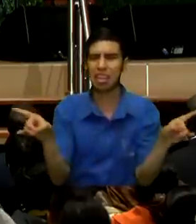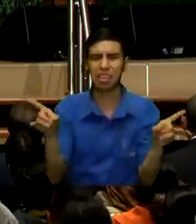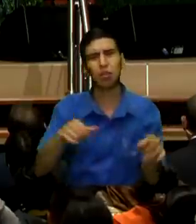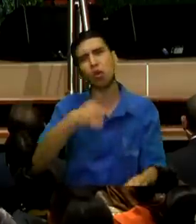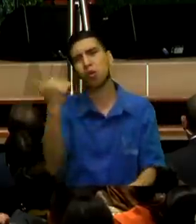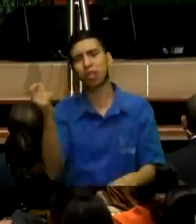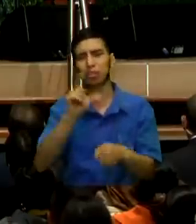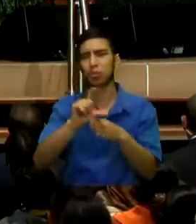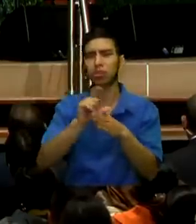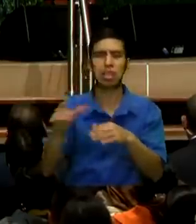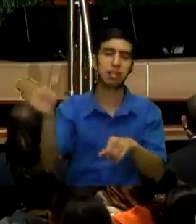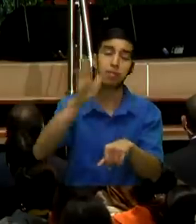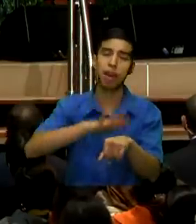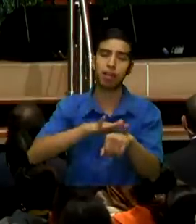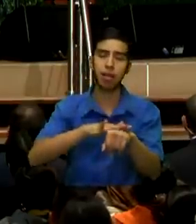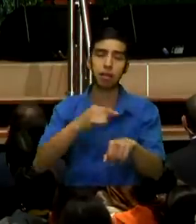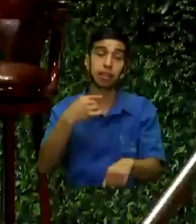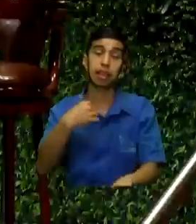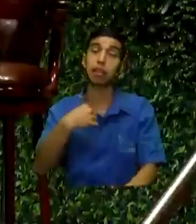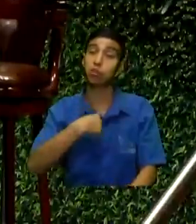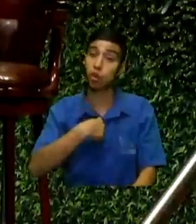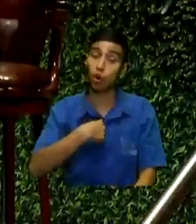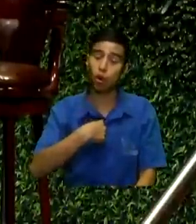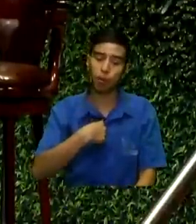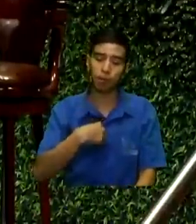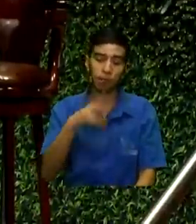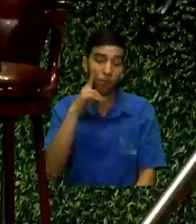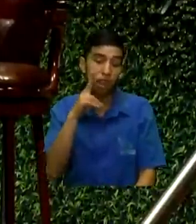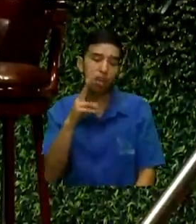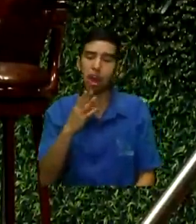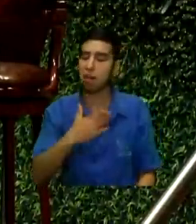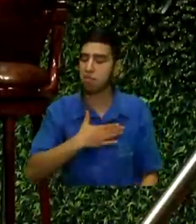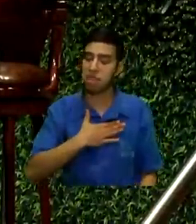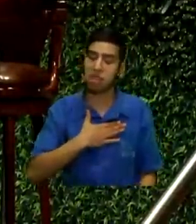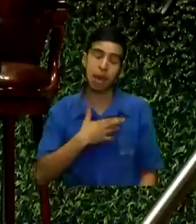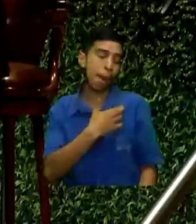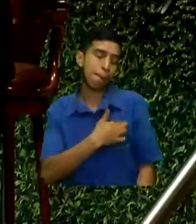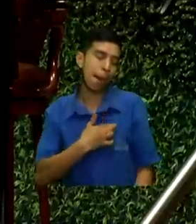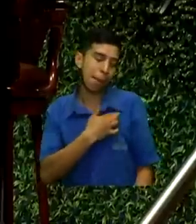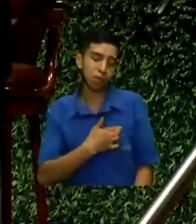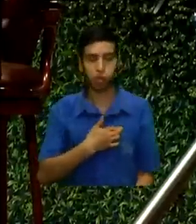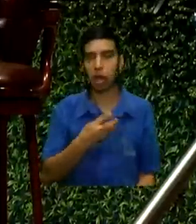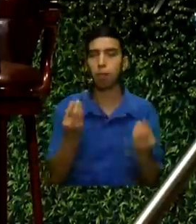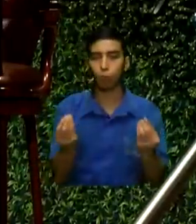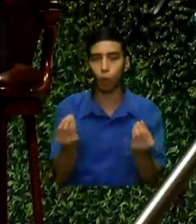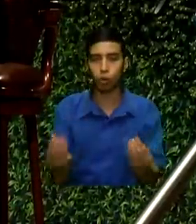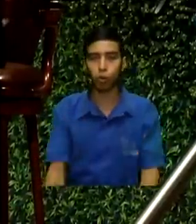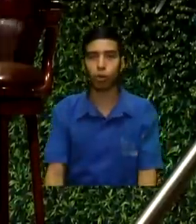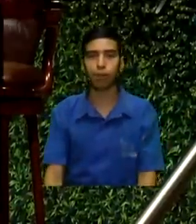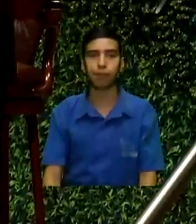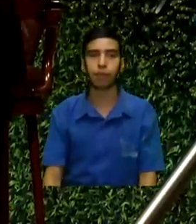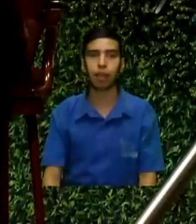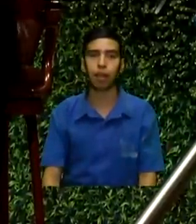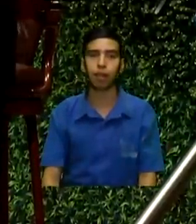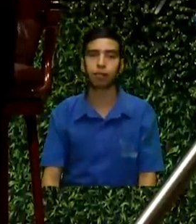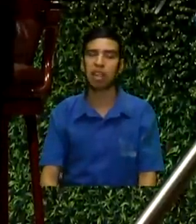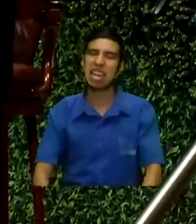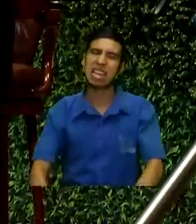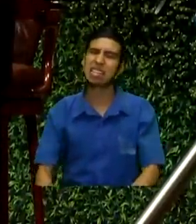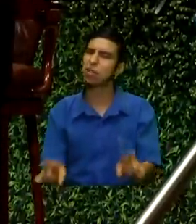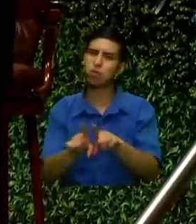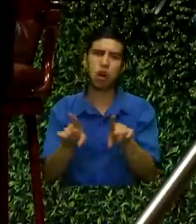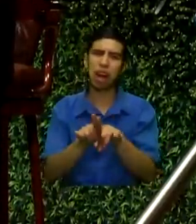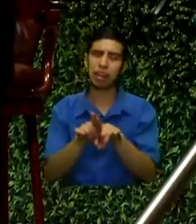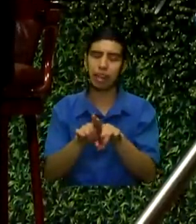otras cosas más que a mí me apasionan, ¿verdad? Porque me apasionan porque veo y digo, mire, pues es como quedarse viendo